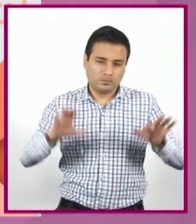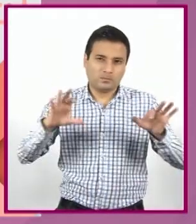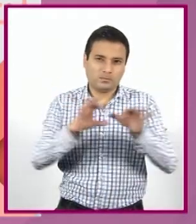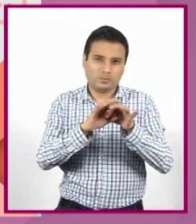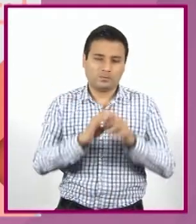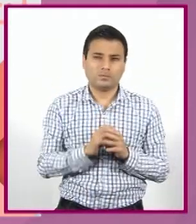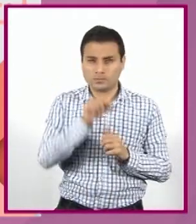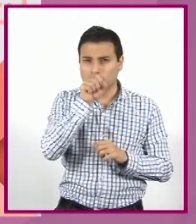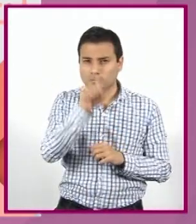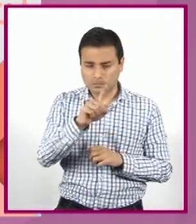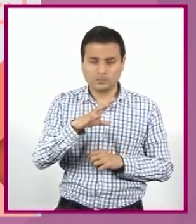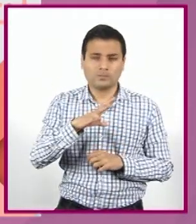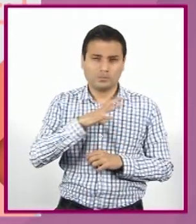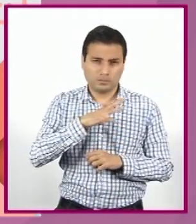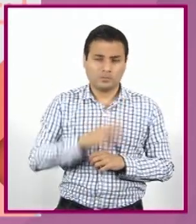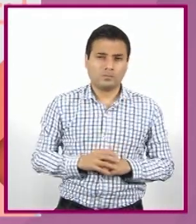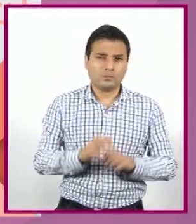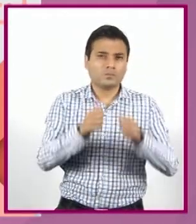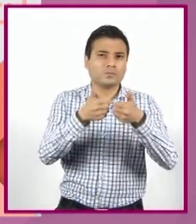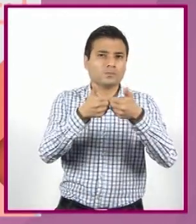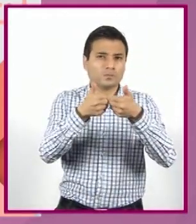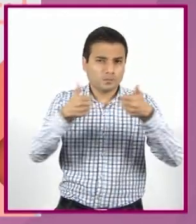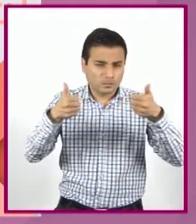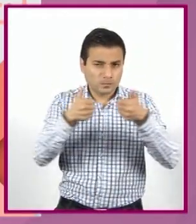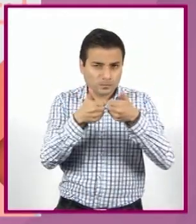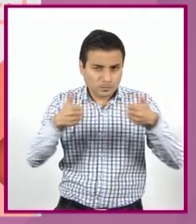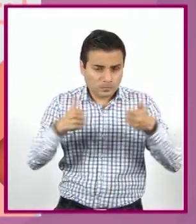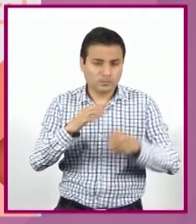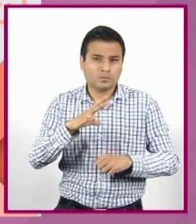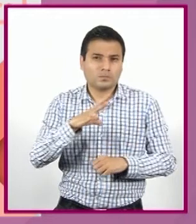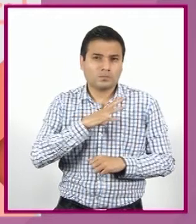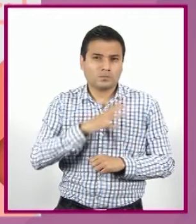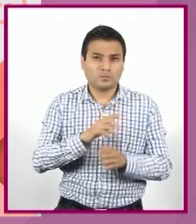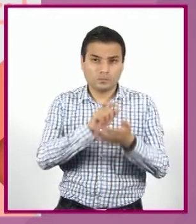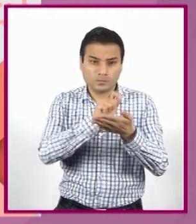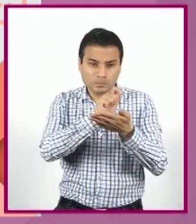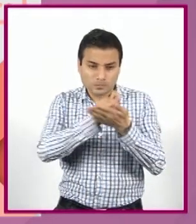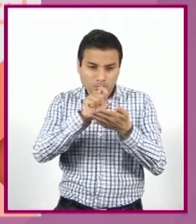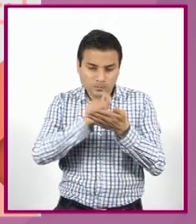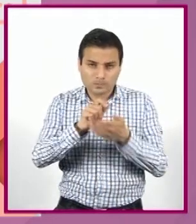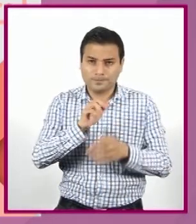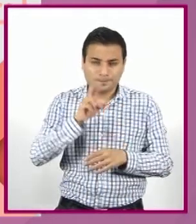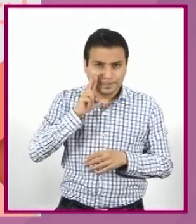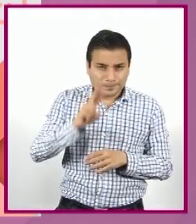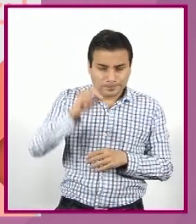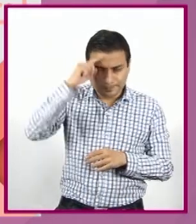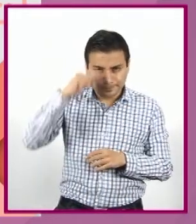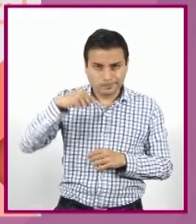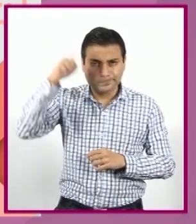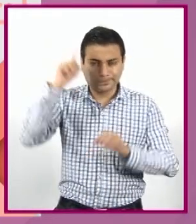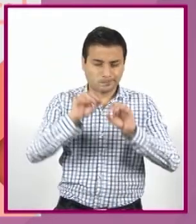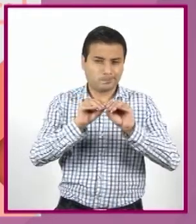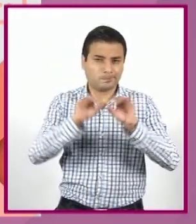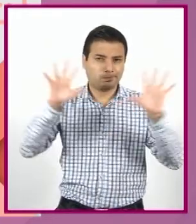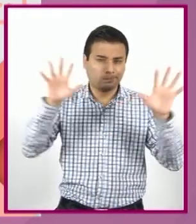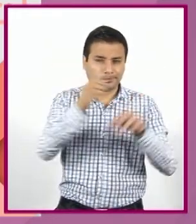dejaron espacios entre cada uno de los párrafos para que el texto se distinguiera de manera clara y